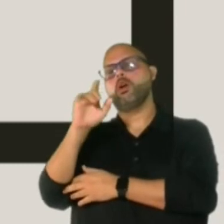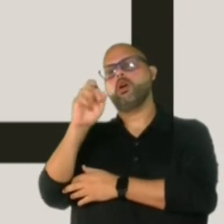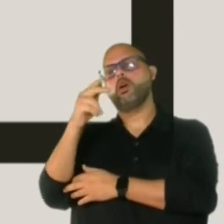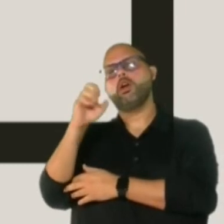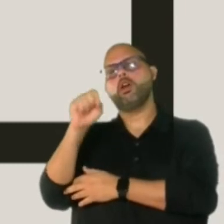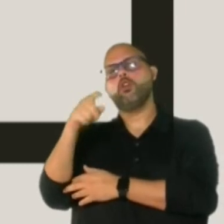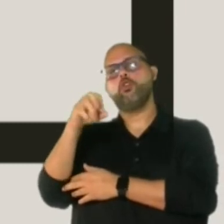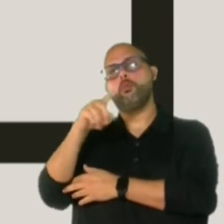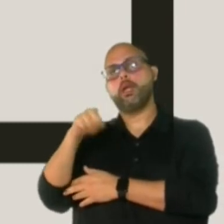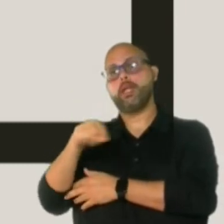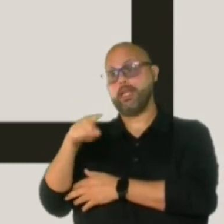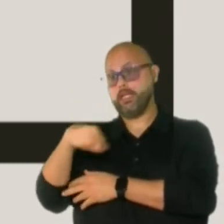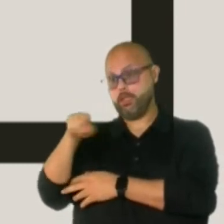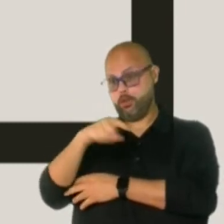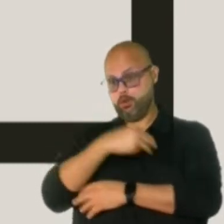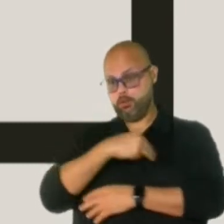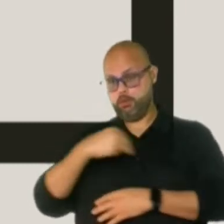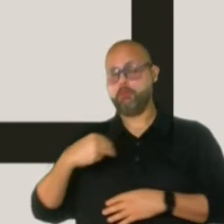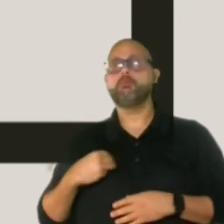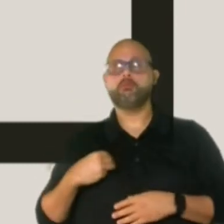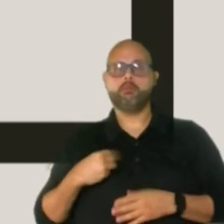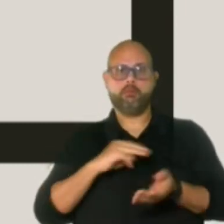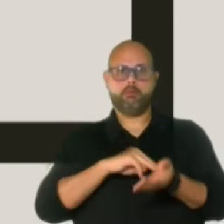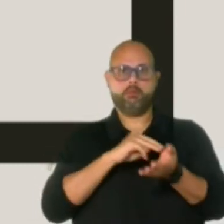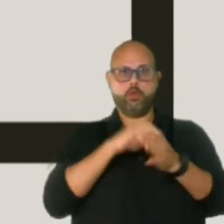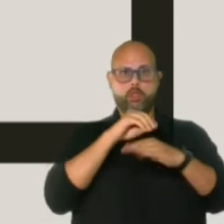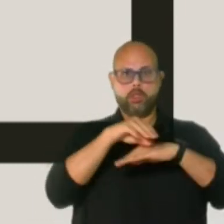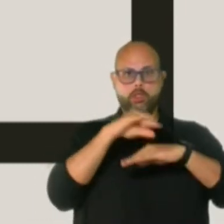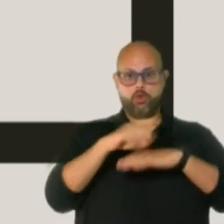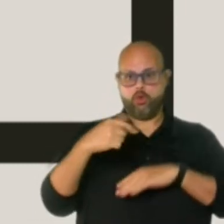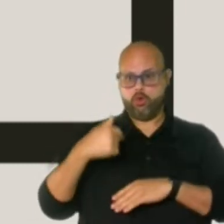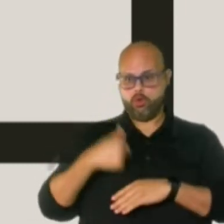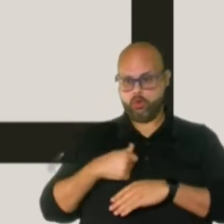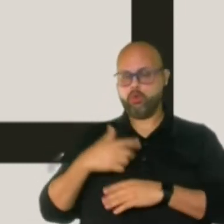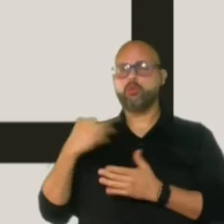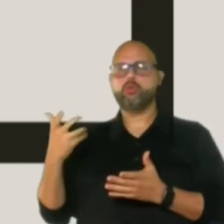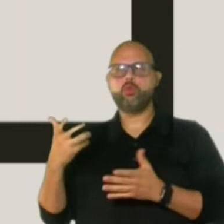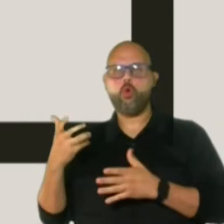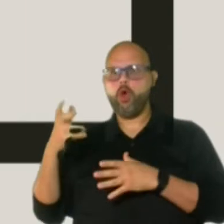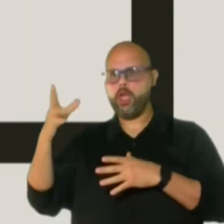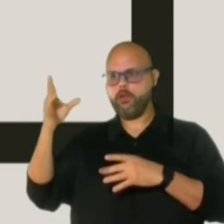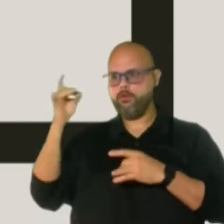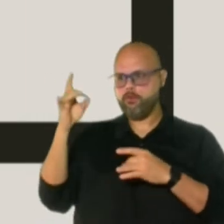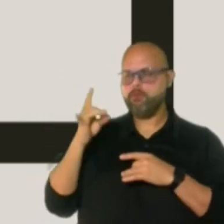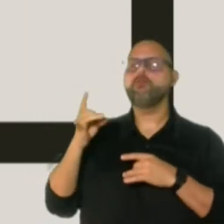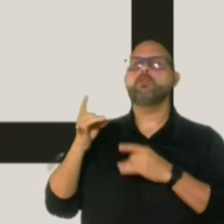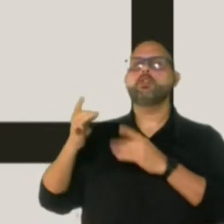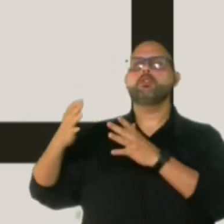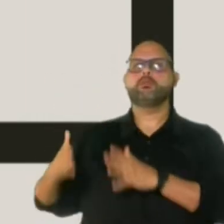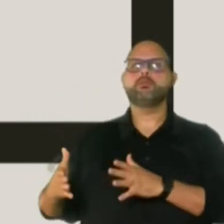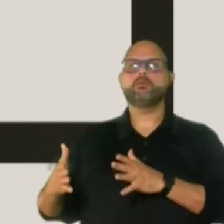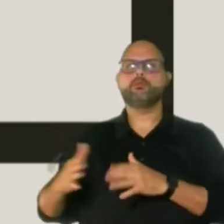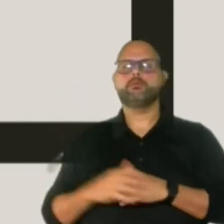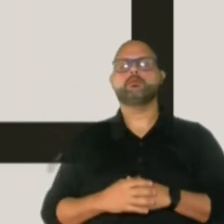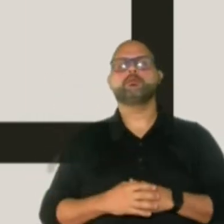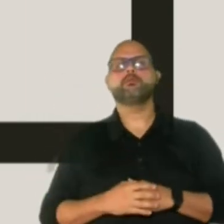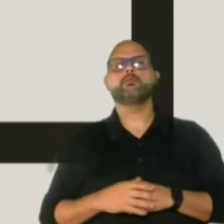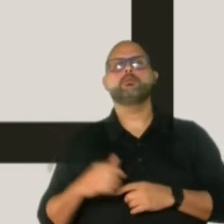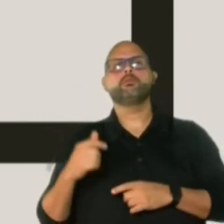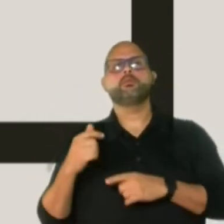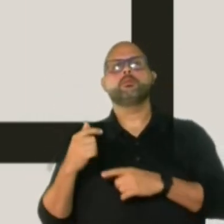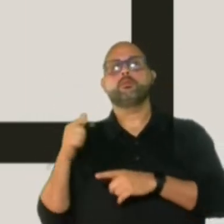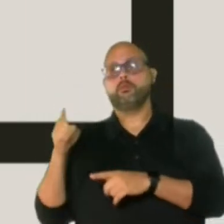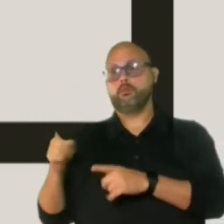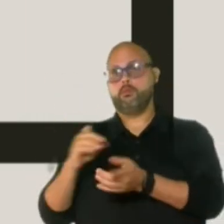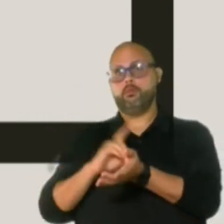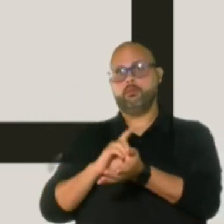Médico Asesor. Yo soy infectólogo, el doctor Juan Carlos Reyes es insustituible. Yo voy a tratar